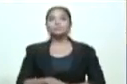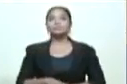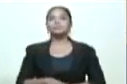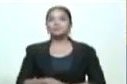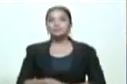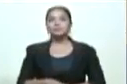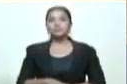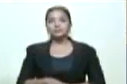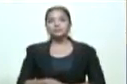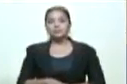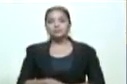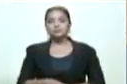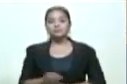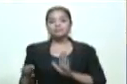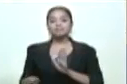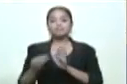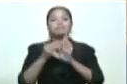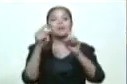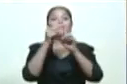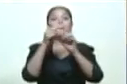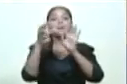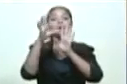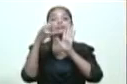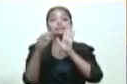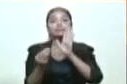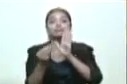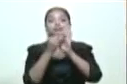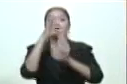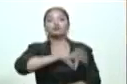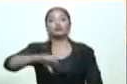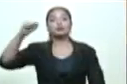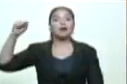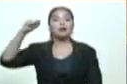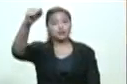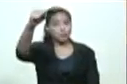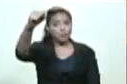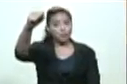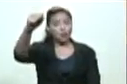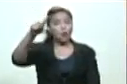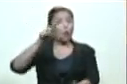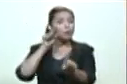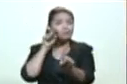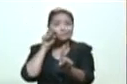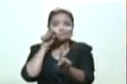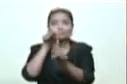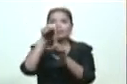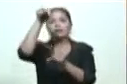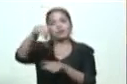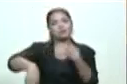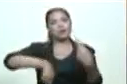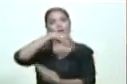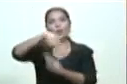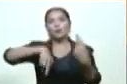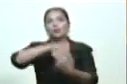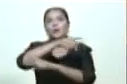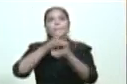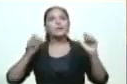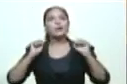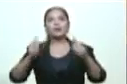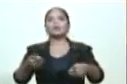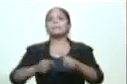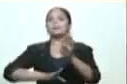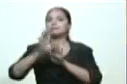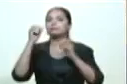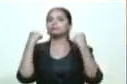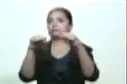él coloca al socialismo como el objetivo de esta revolución. Pero cuando comienza a desarrollar